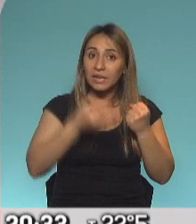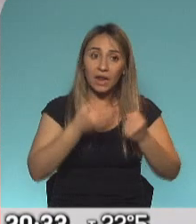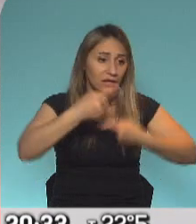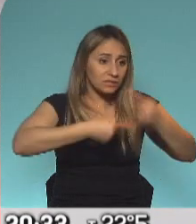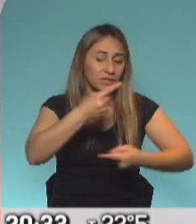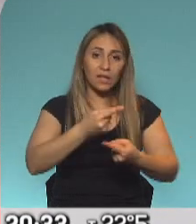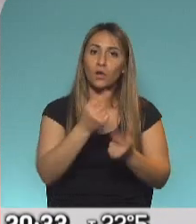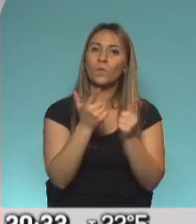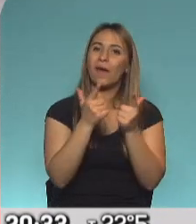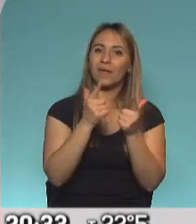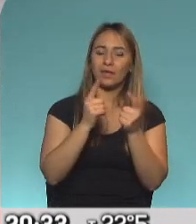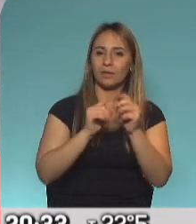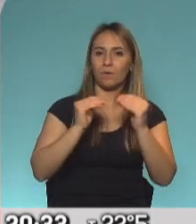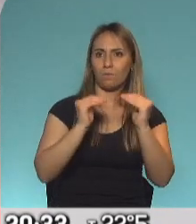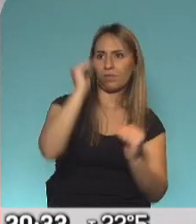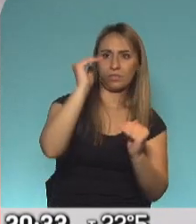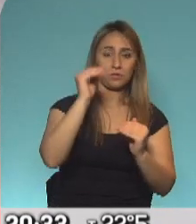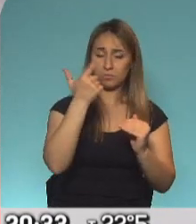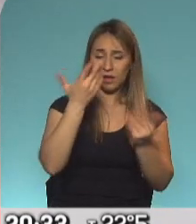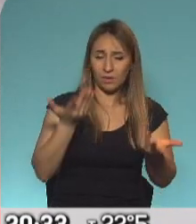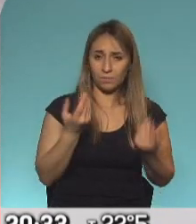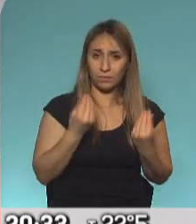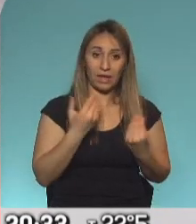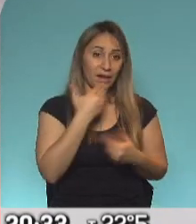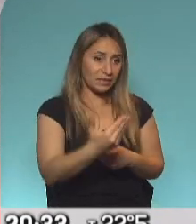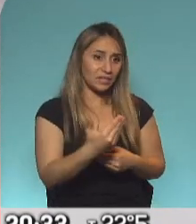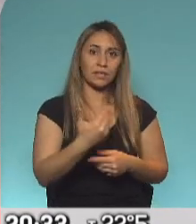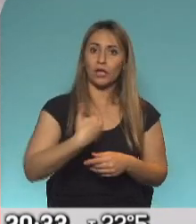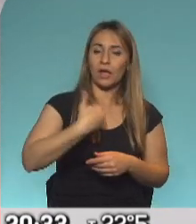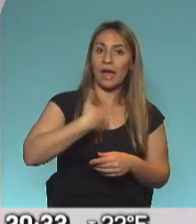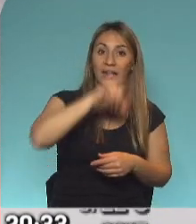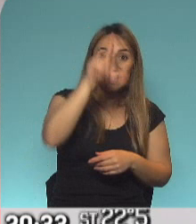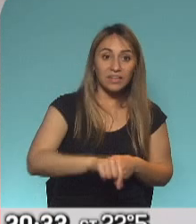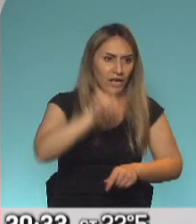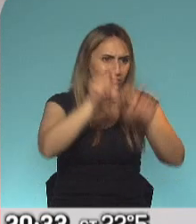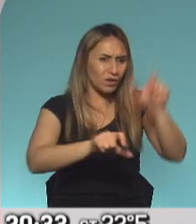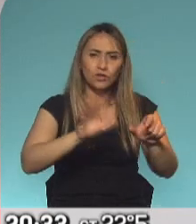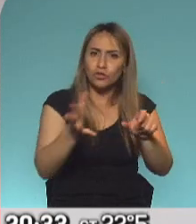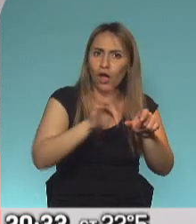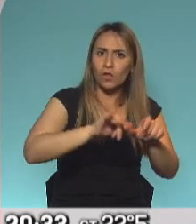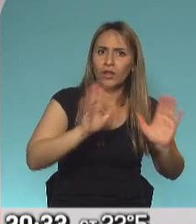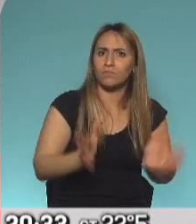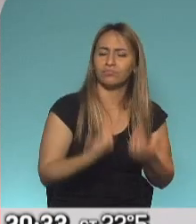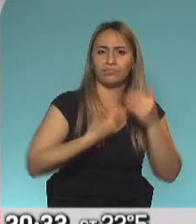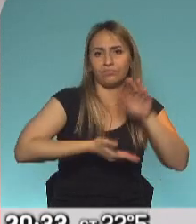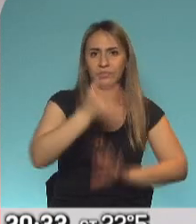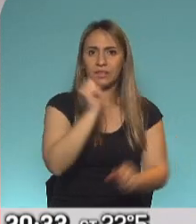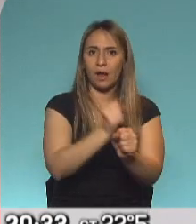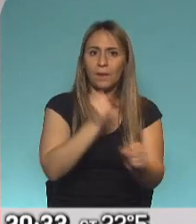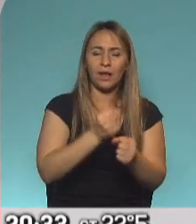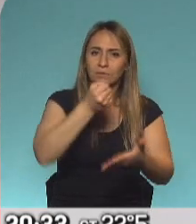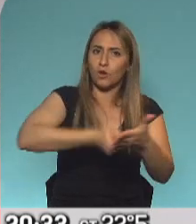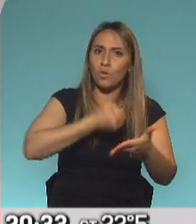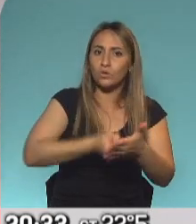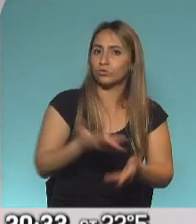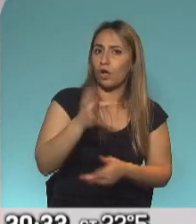porque hay una Argentina que produce, una Argentina que se levanta todos los días a trabajar, y también hay decisiones empresarias que